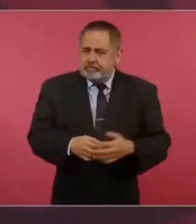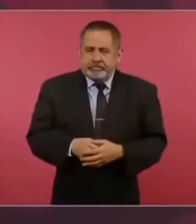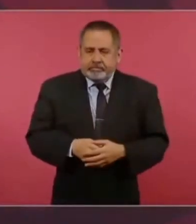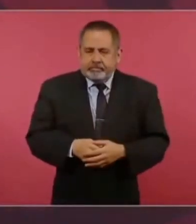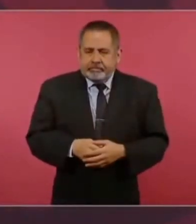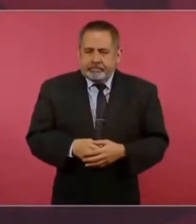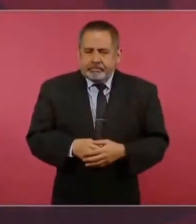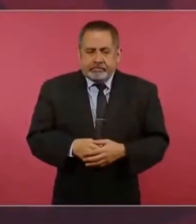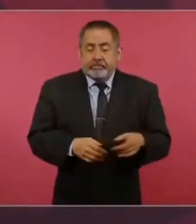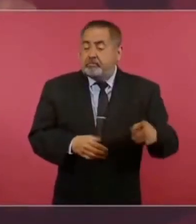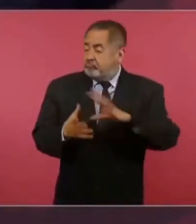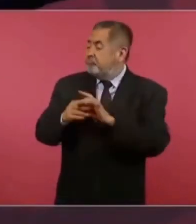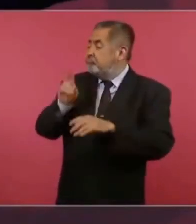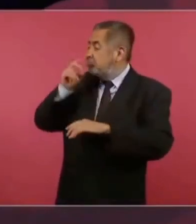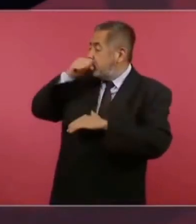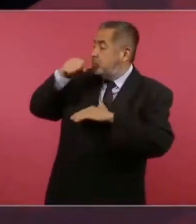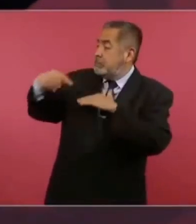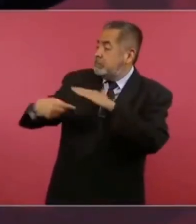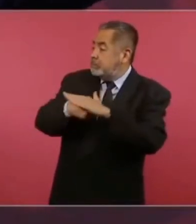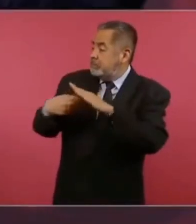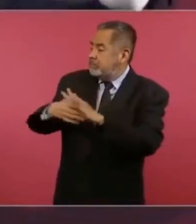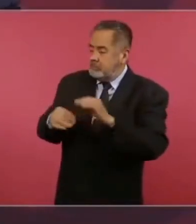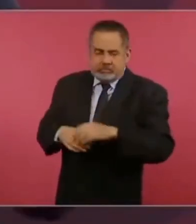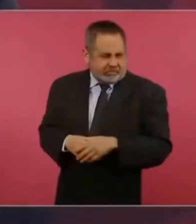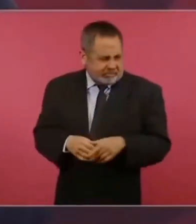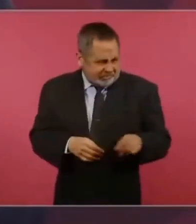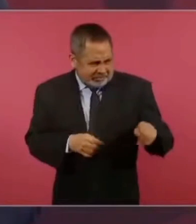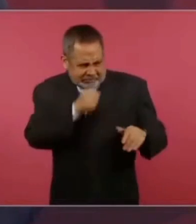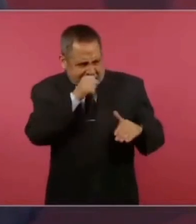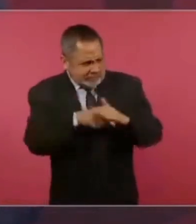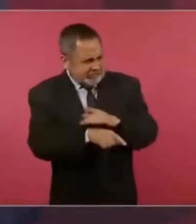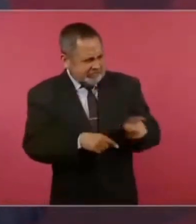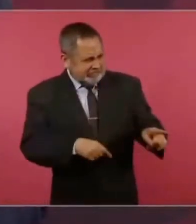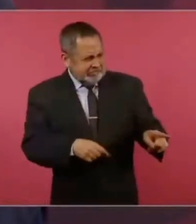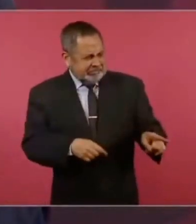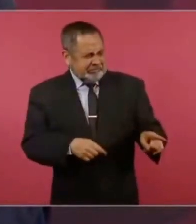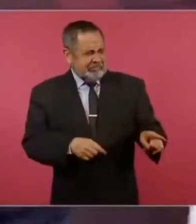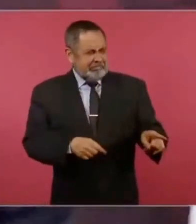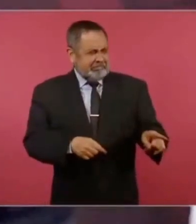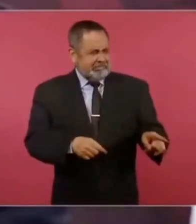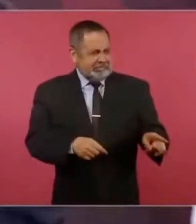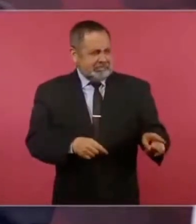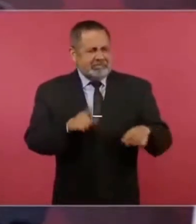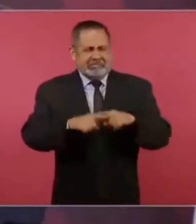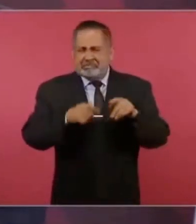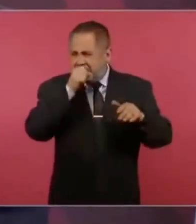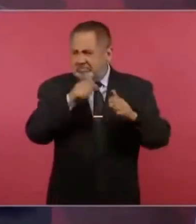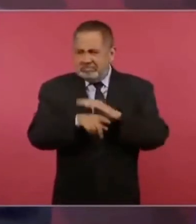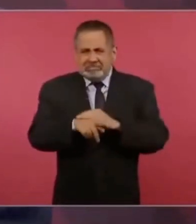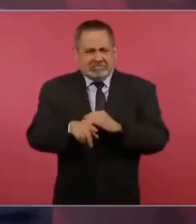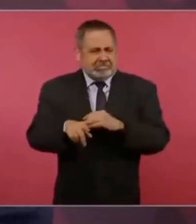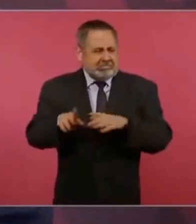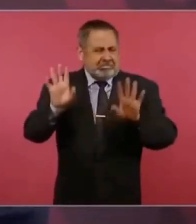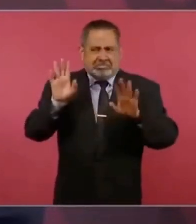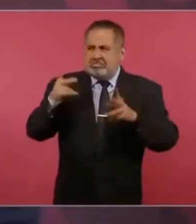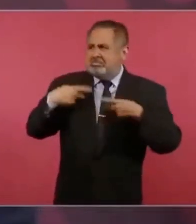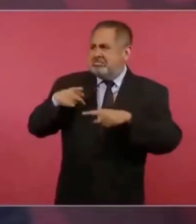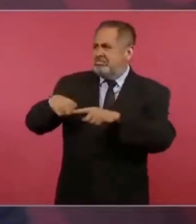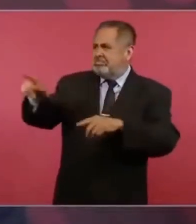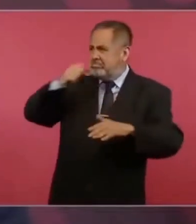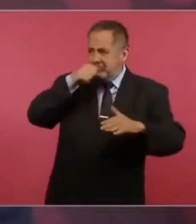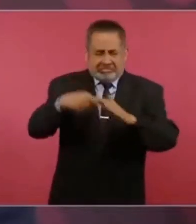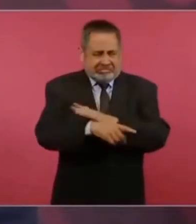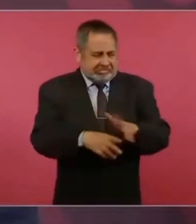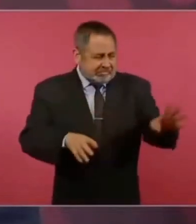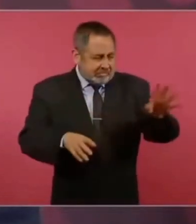fuentes del palacio? Y hasta dije, pues es la fuente del patio central. Pues, ¿qué